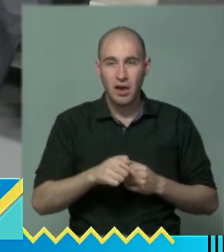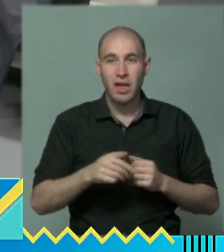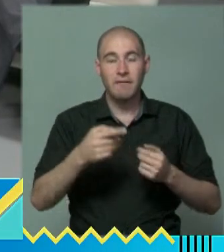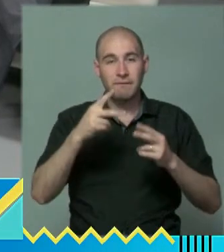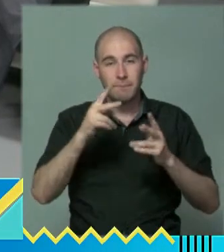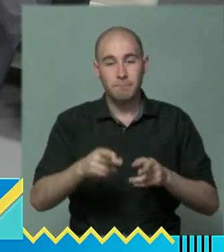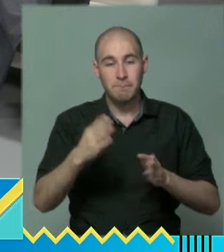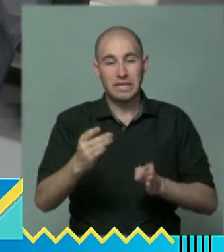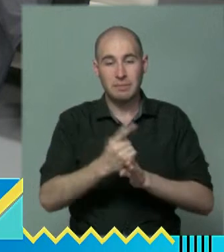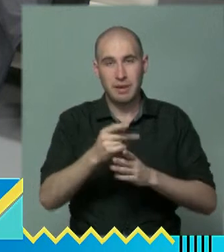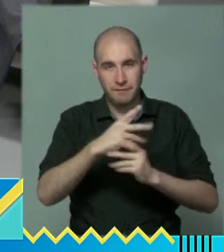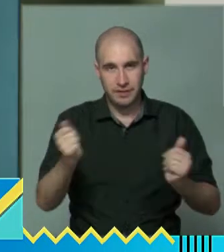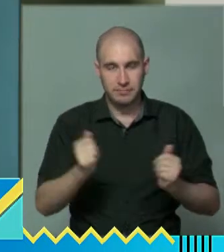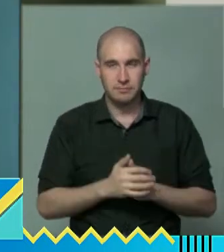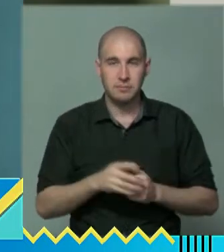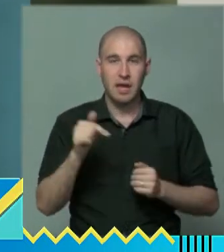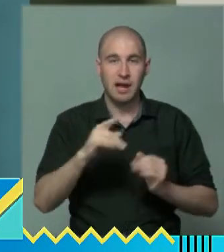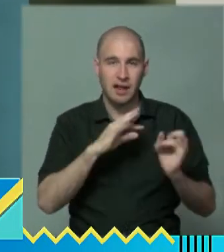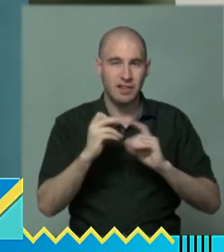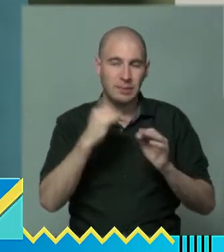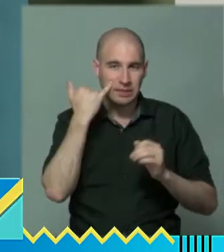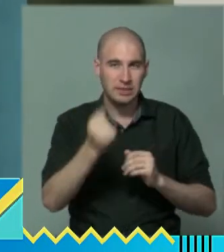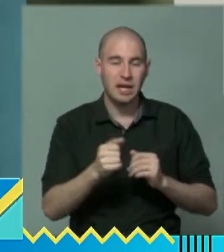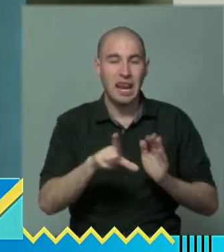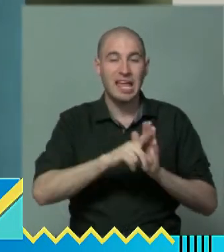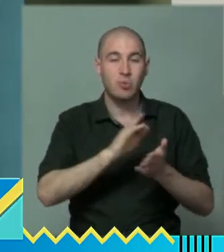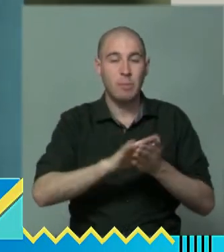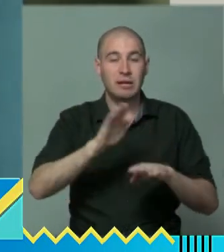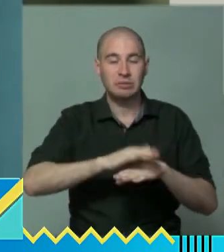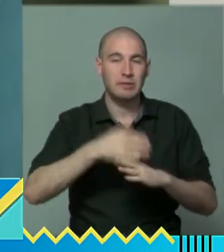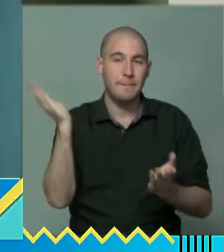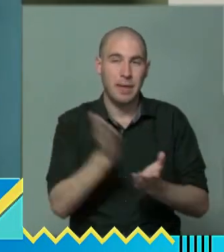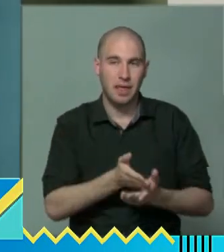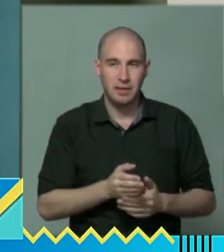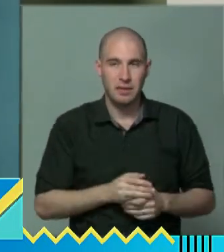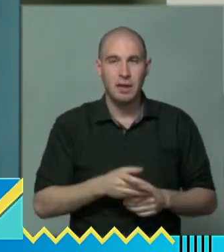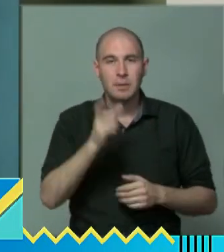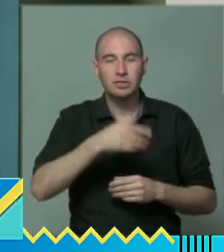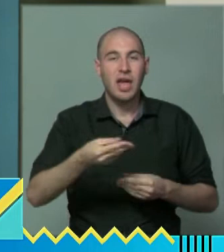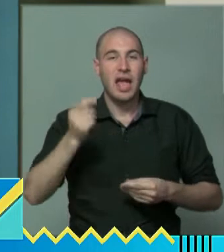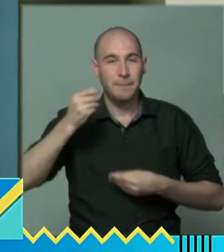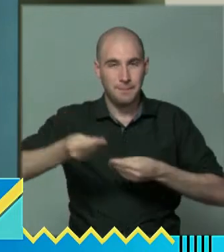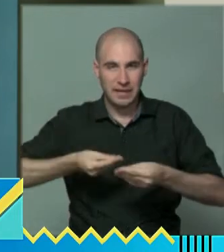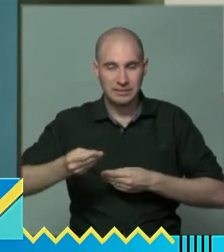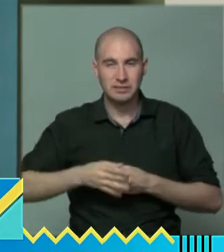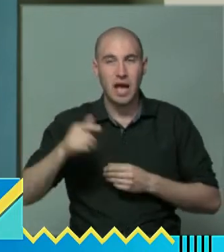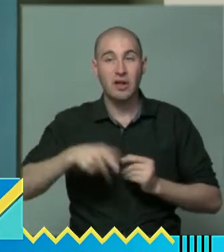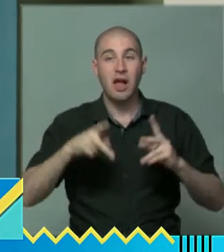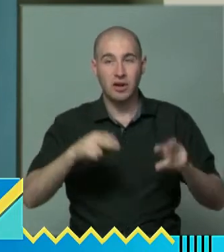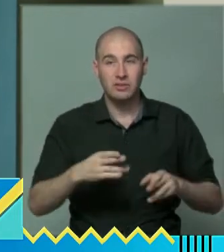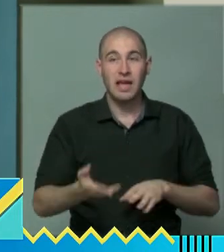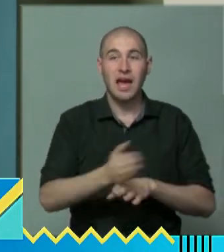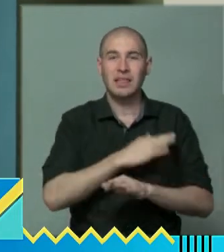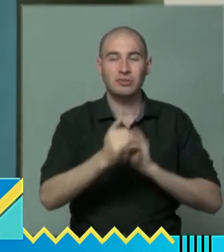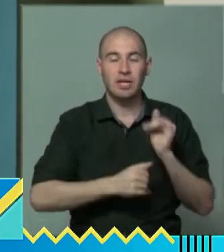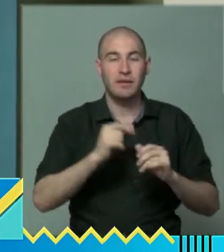final del primer bloque. Ya estamos en debate con la nueva ley de responsabilidad penal de personas jurídicas. Vamos a ir a una pausa, antes